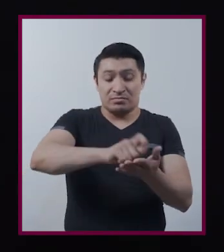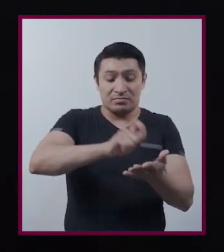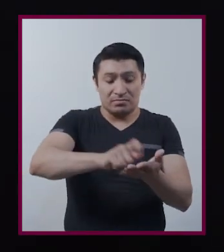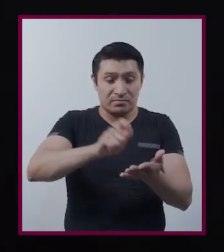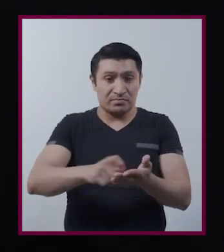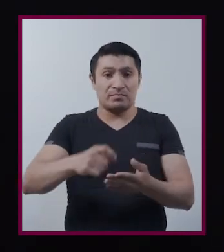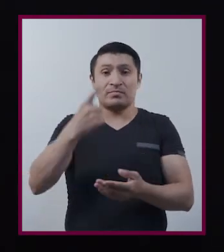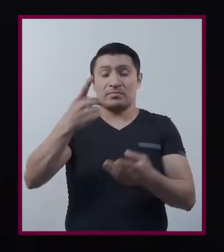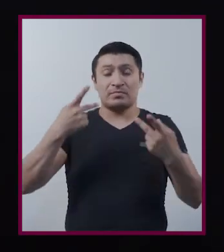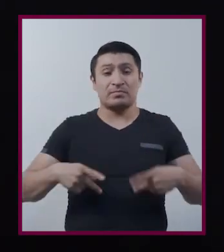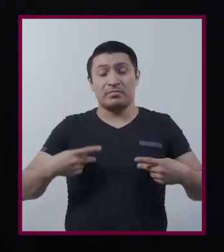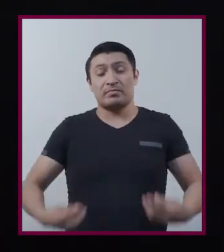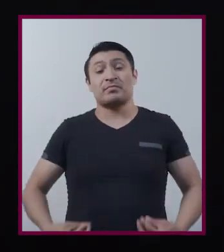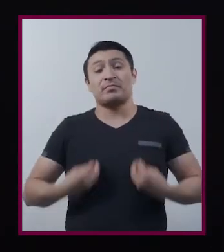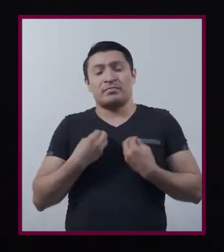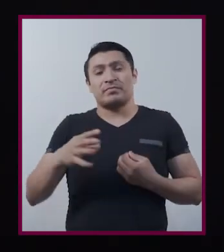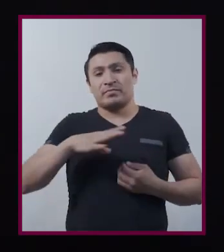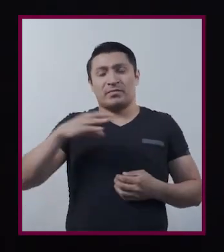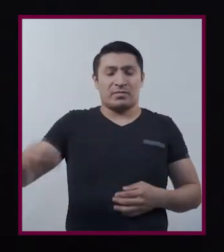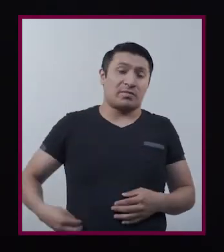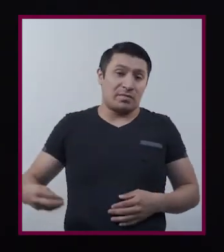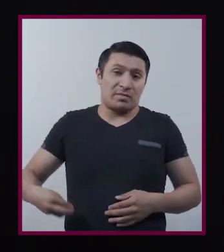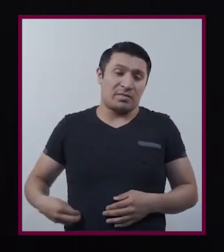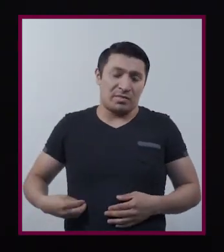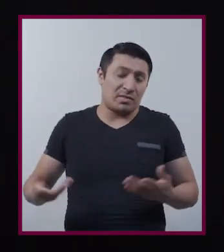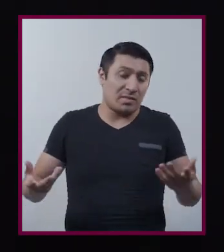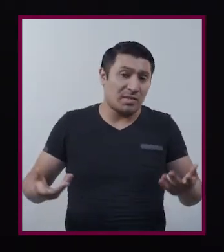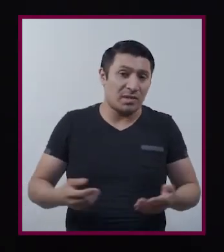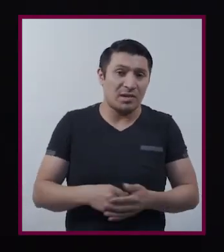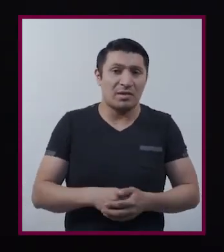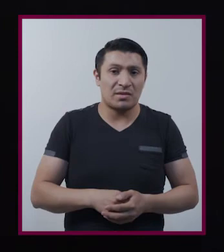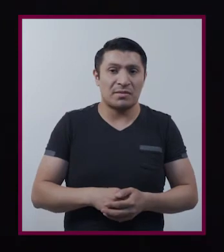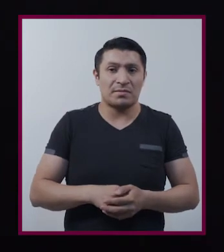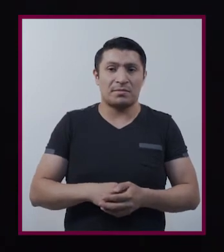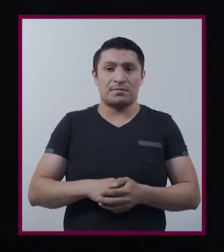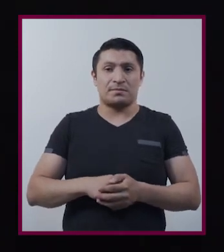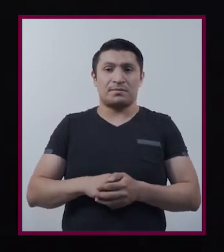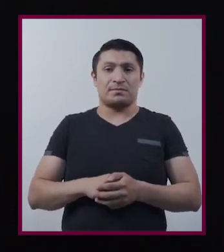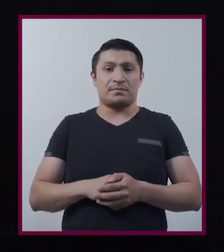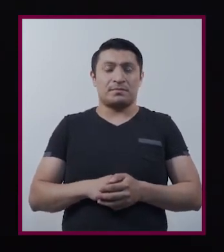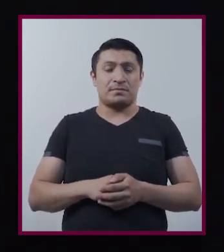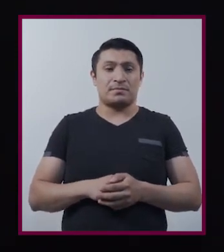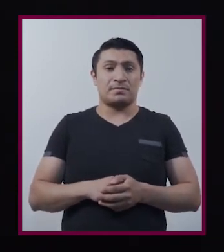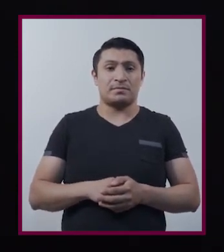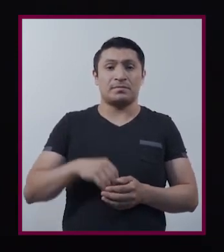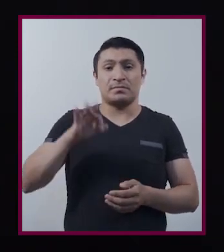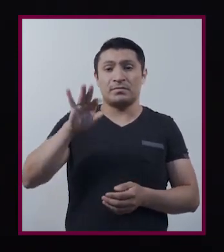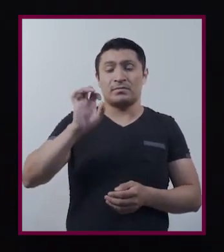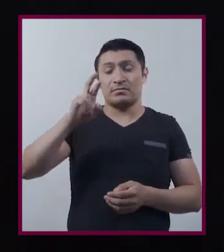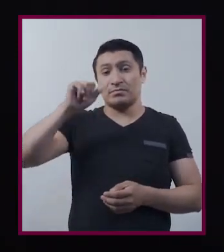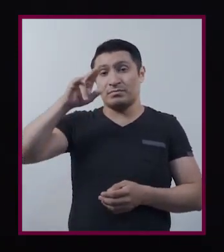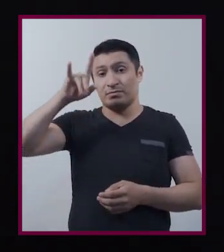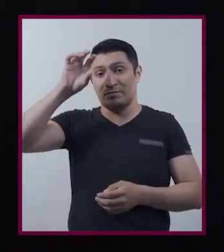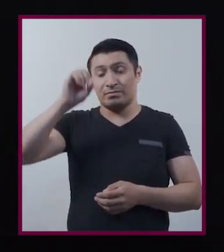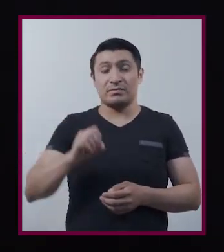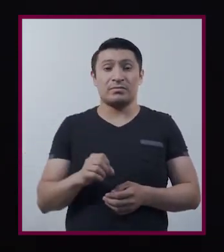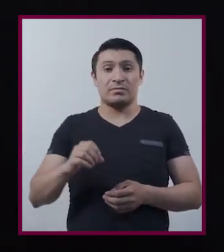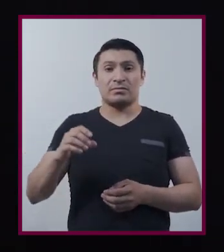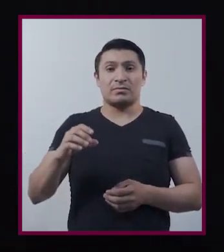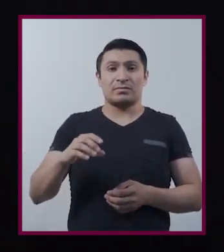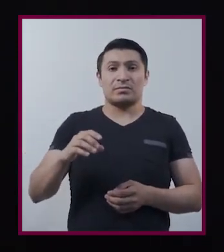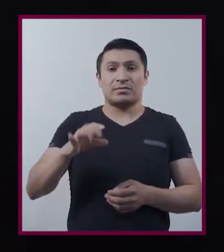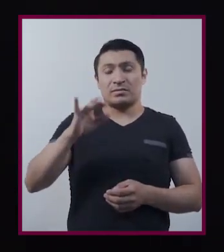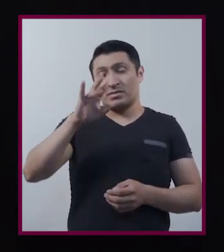elaborado en un lecho de muerte, sino de alguien que en vida carga con la culpa de evitar que alguien más la pudiese hacer ahí, Fernando